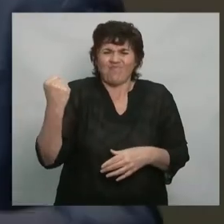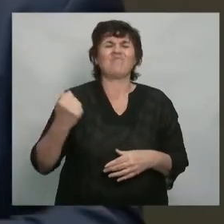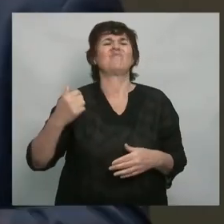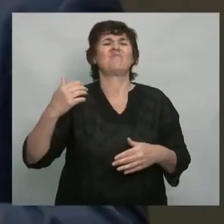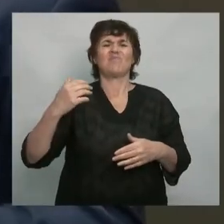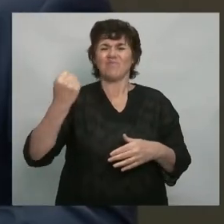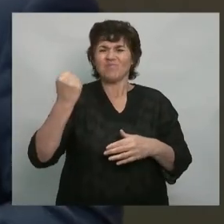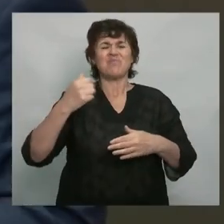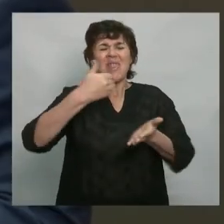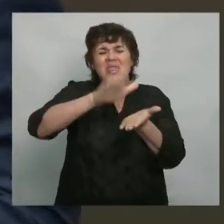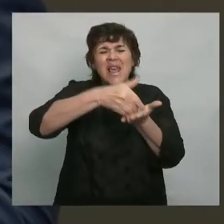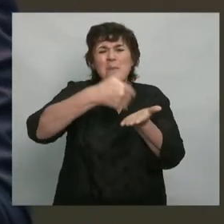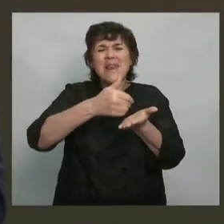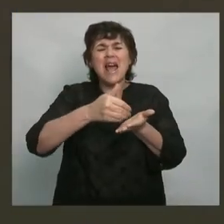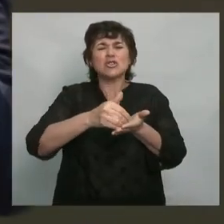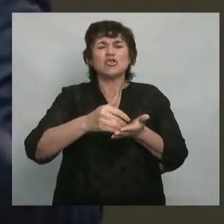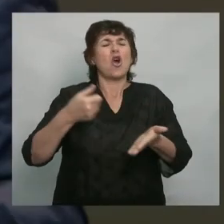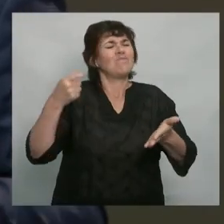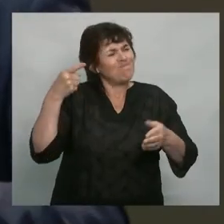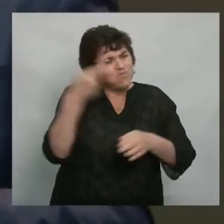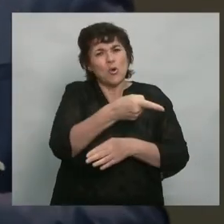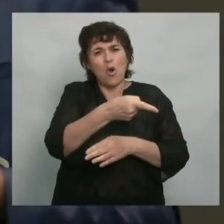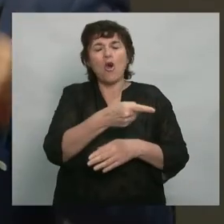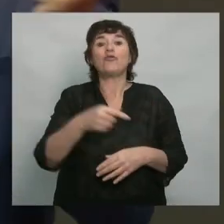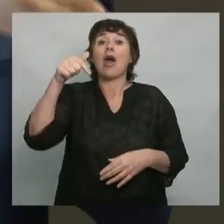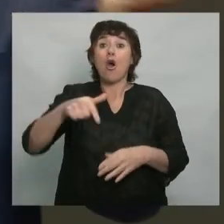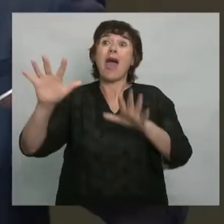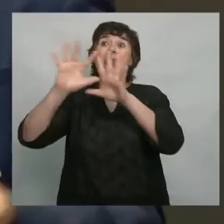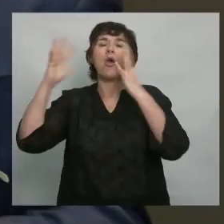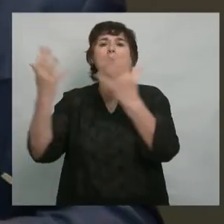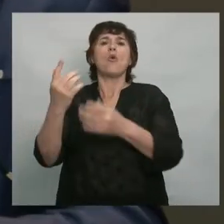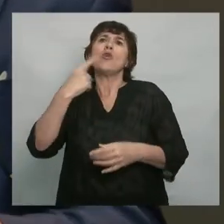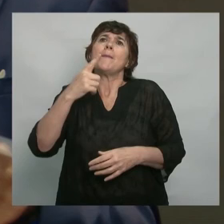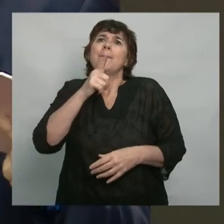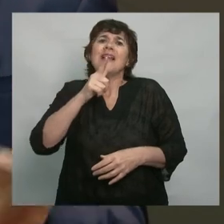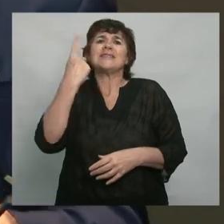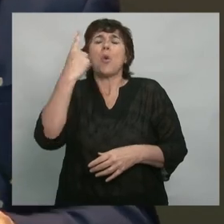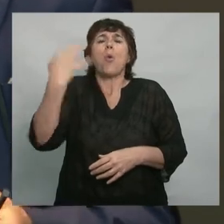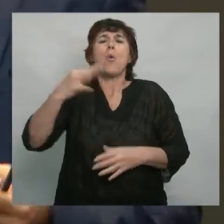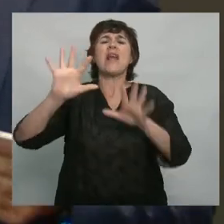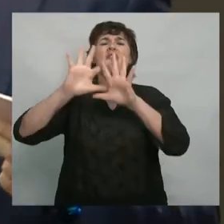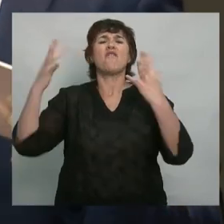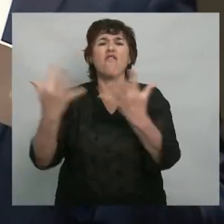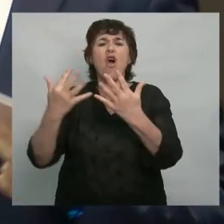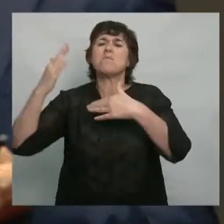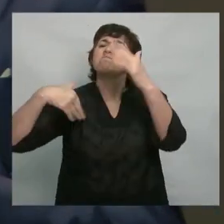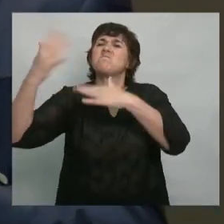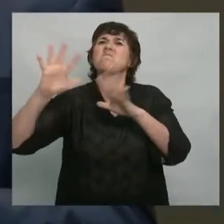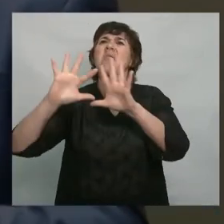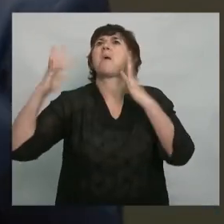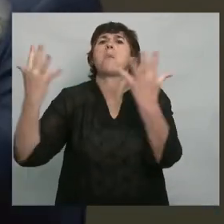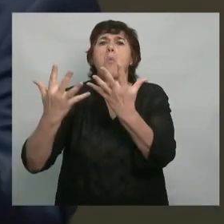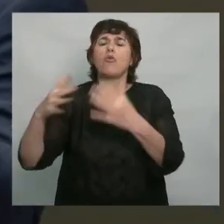todas las formas de discriminación y exclusión que hoy se imponen en el mundo como la única forma de construcción del futuro de nuestros